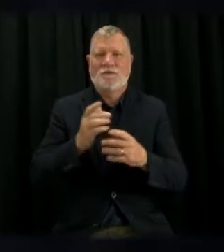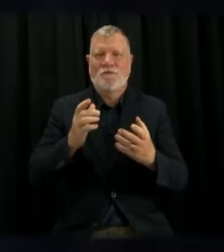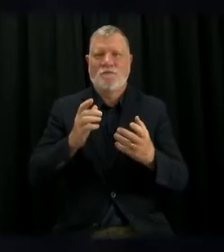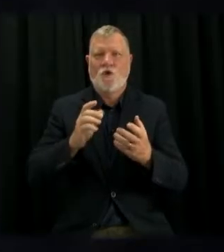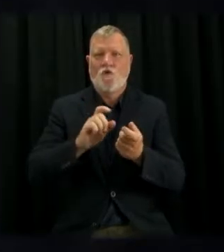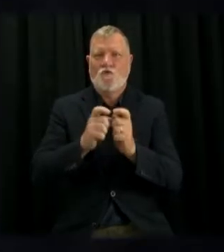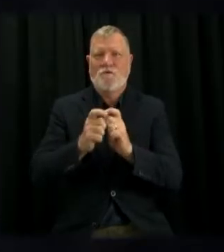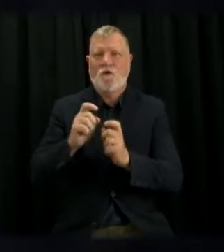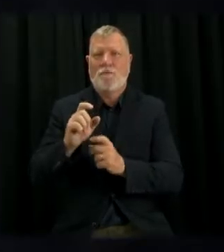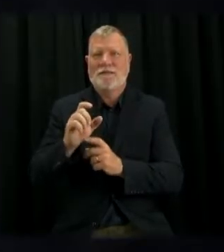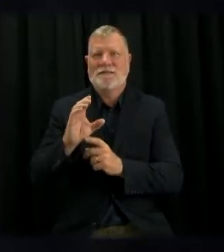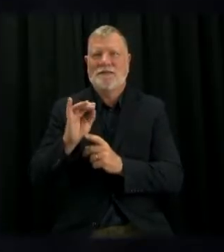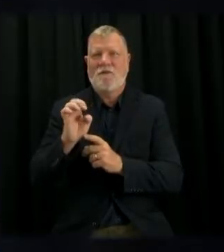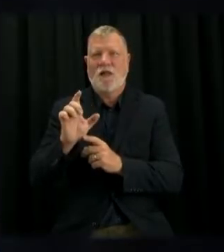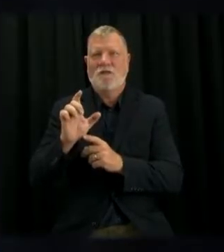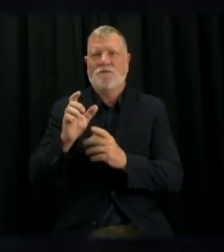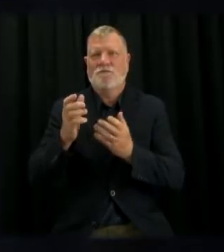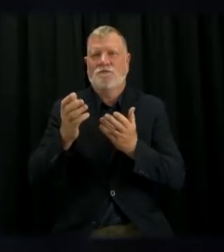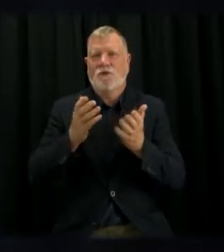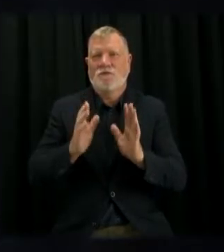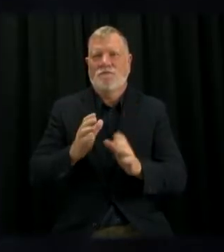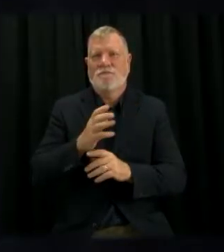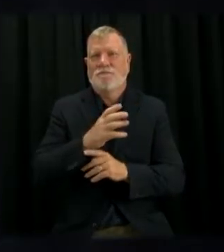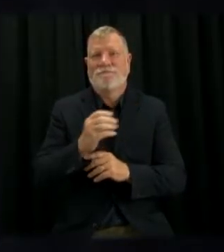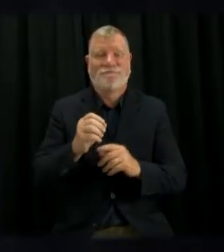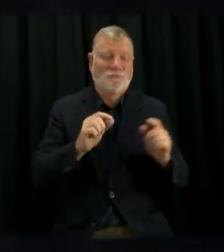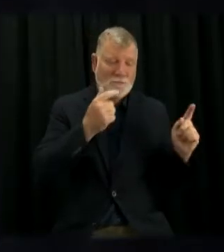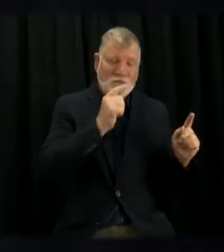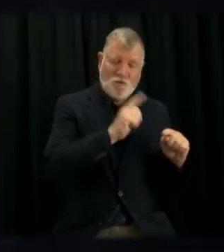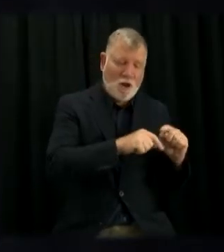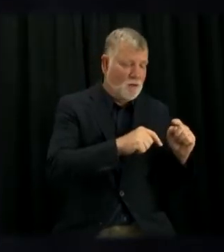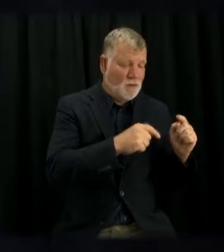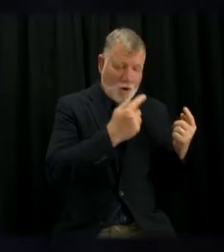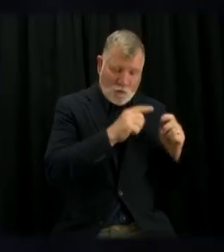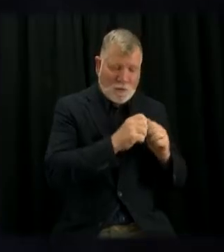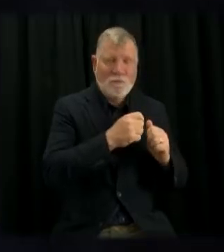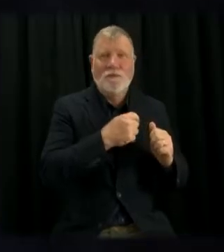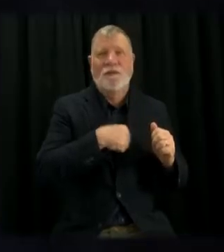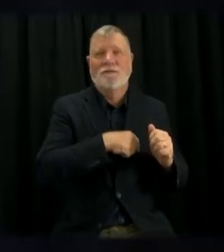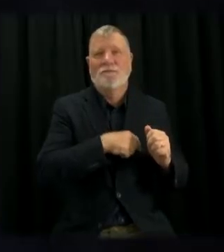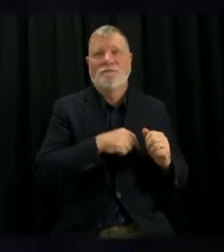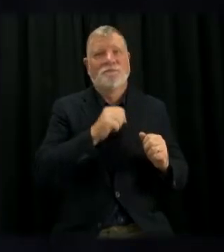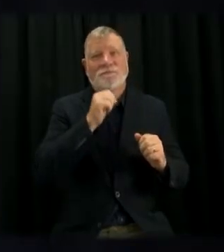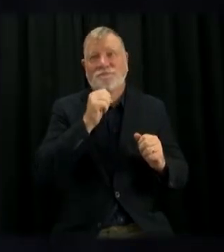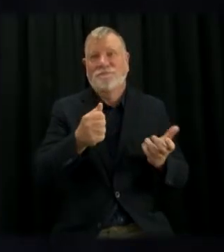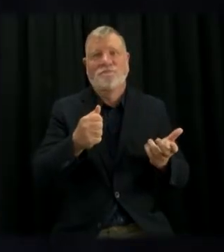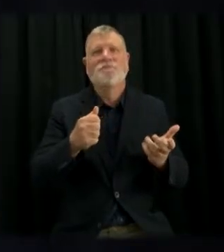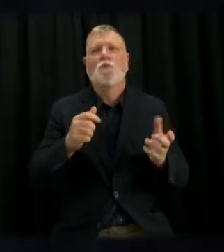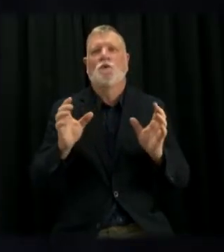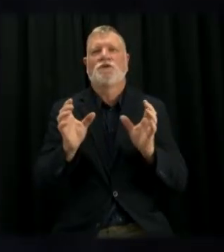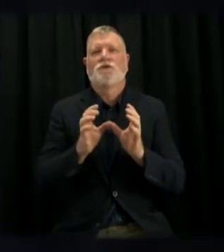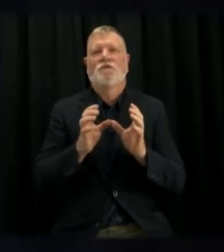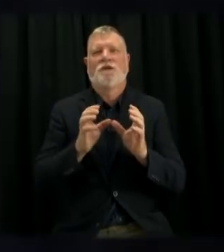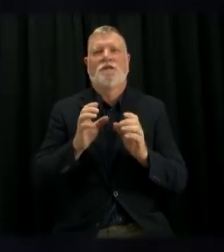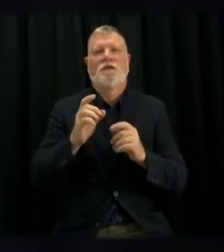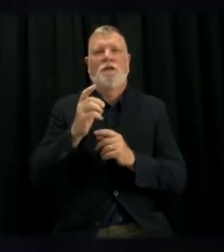de planes con cambios a servicios de civil de reforma. Y no se pudo llegar a un acuerdo. Sin